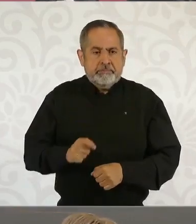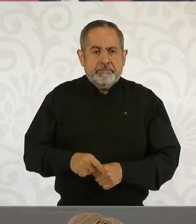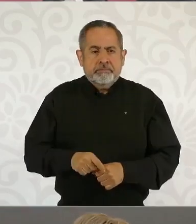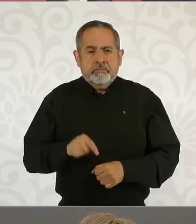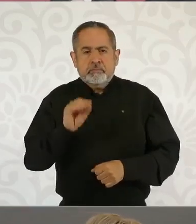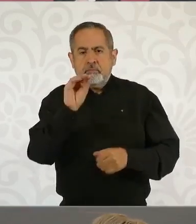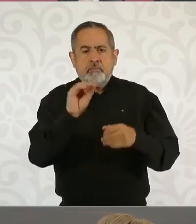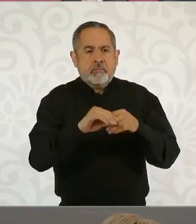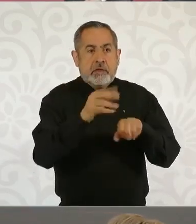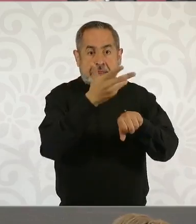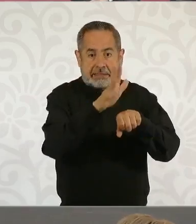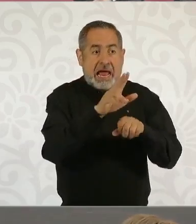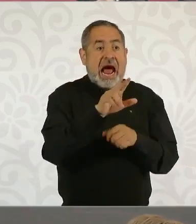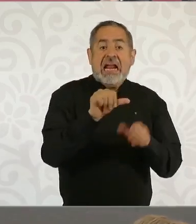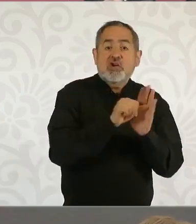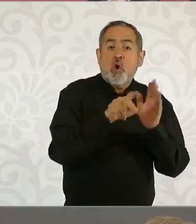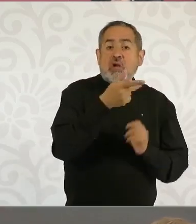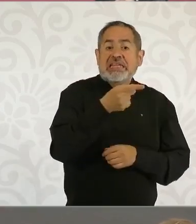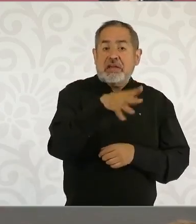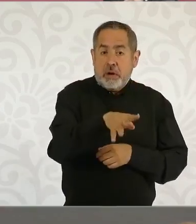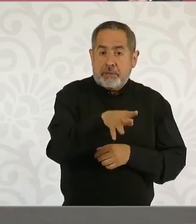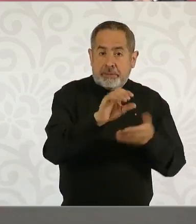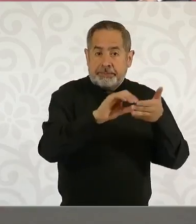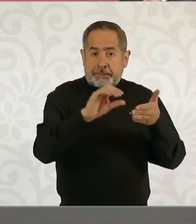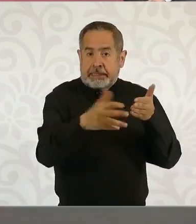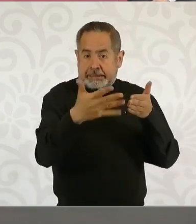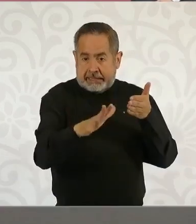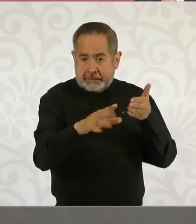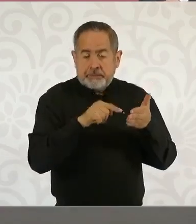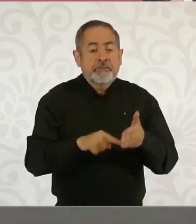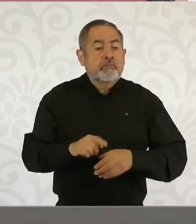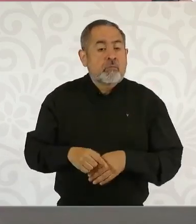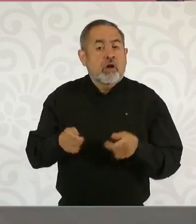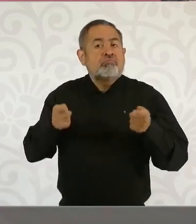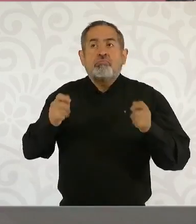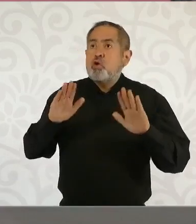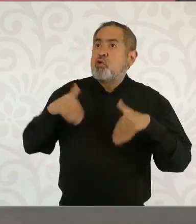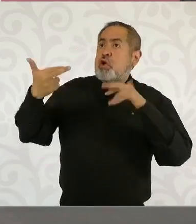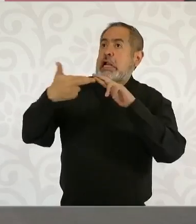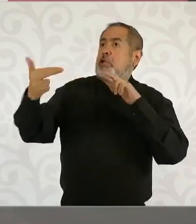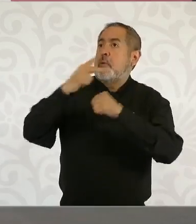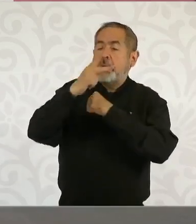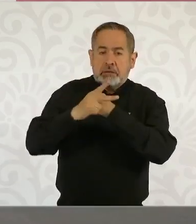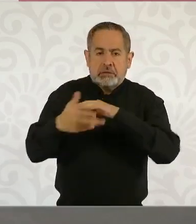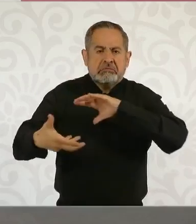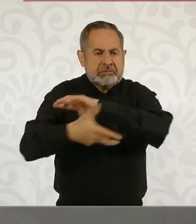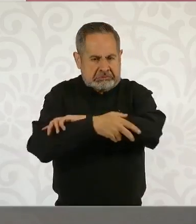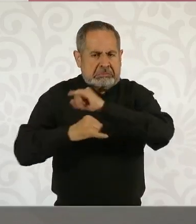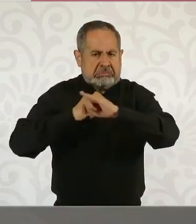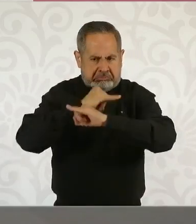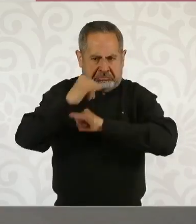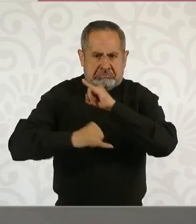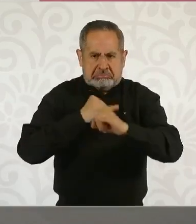inciso 10 del artículo 89 constitucional, dirigir la política exterior y celebrar tratados